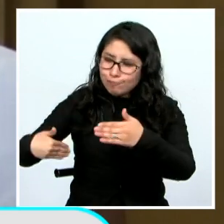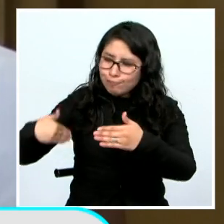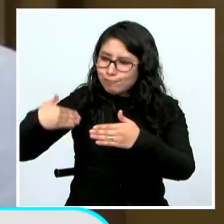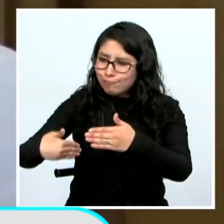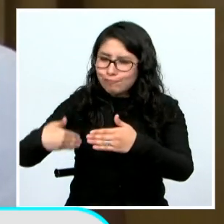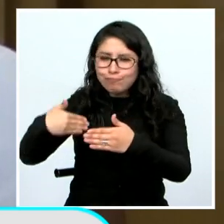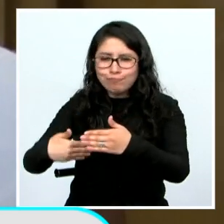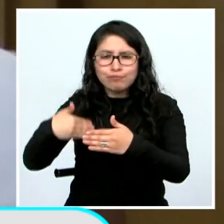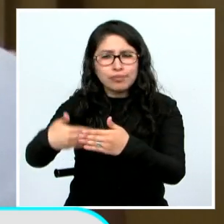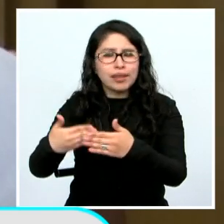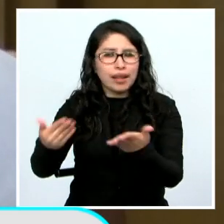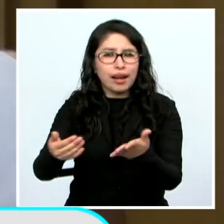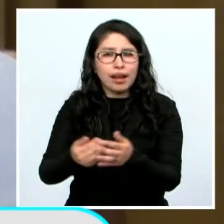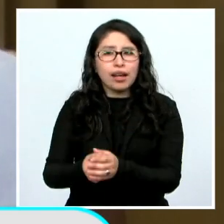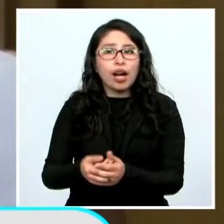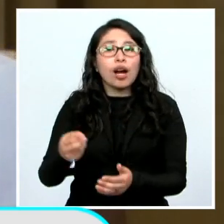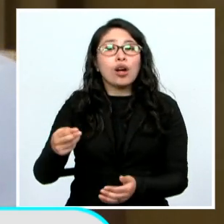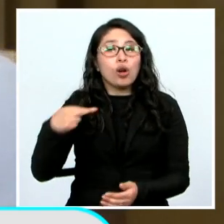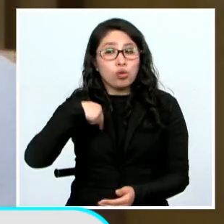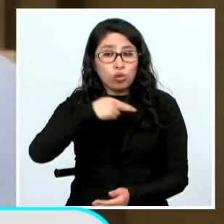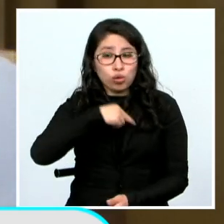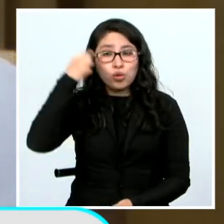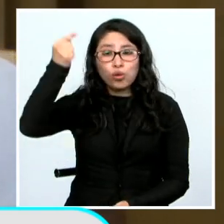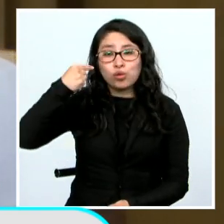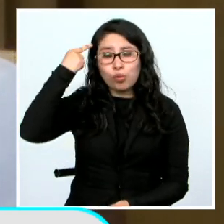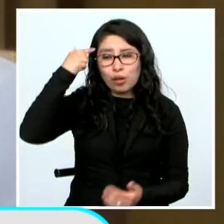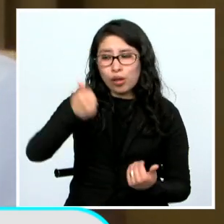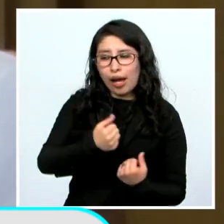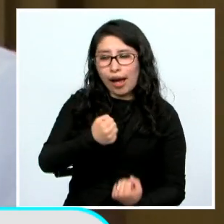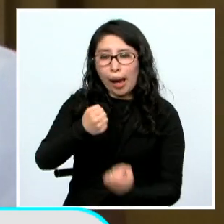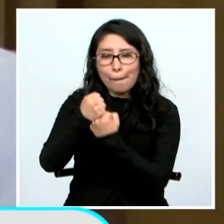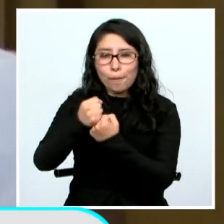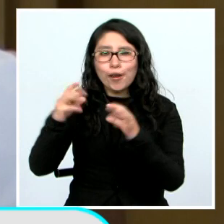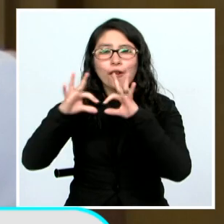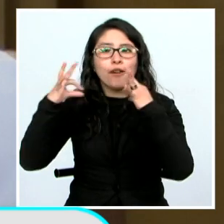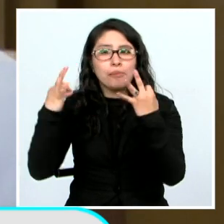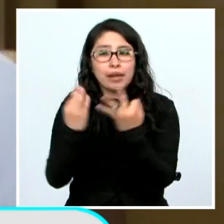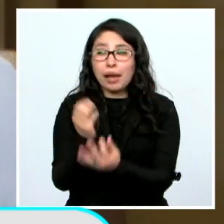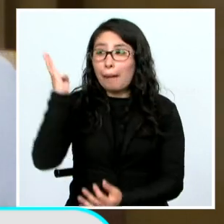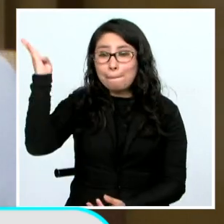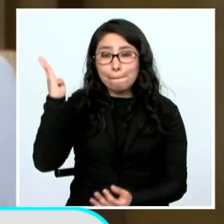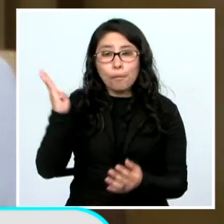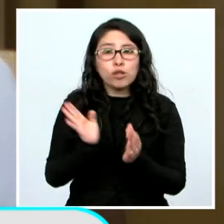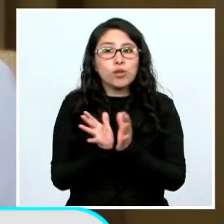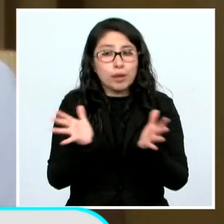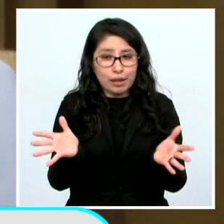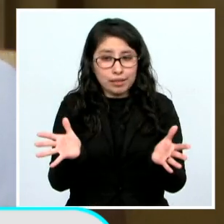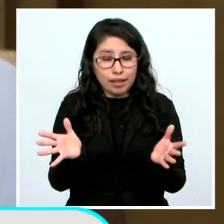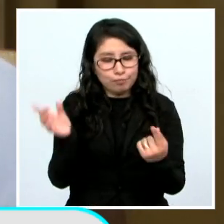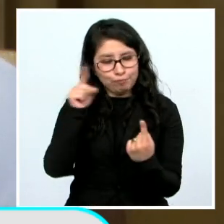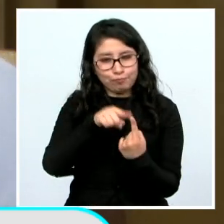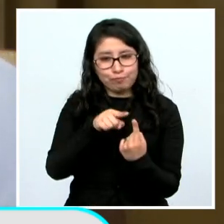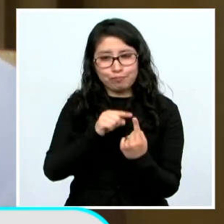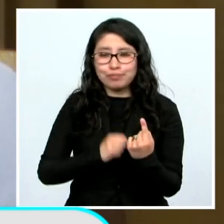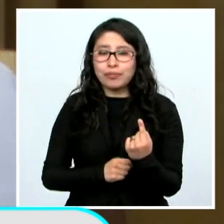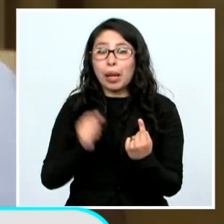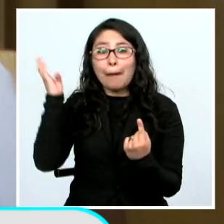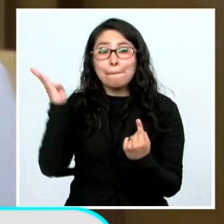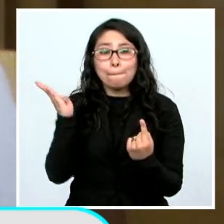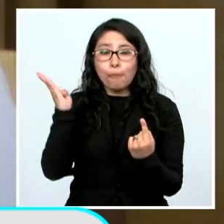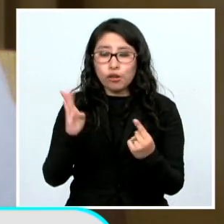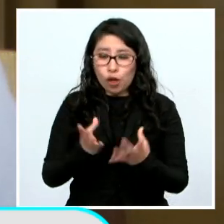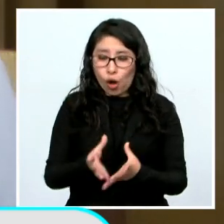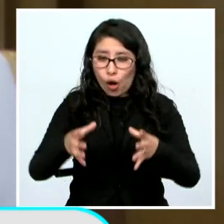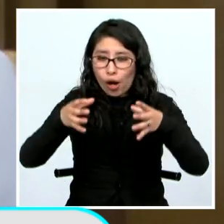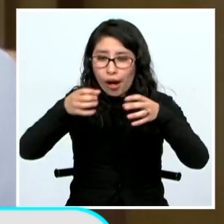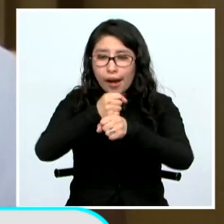familias bolivianas con el bono, primero universal, el bono la canasta